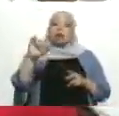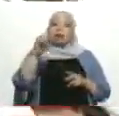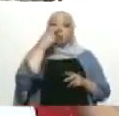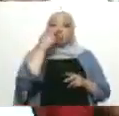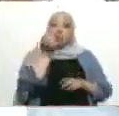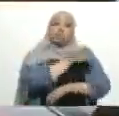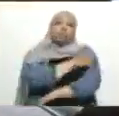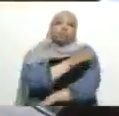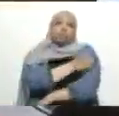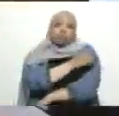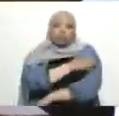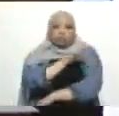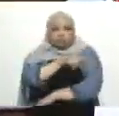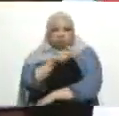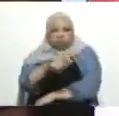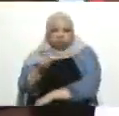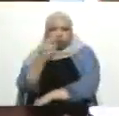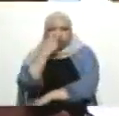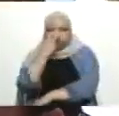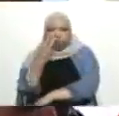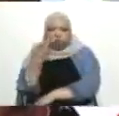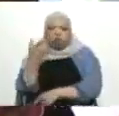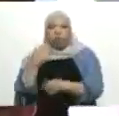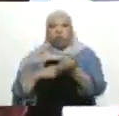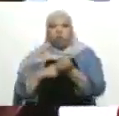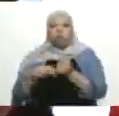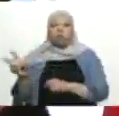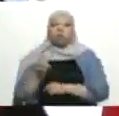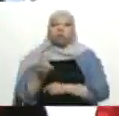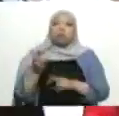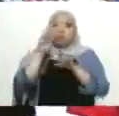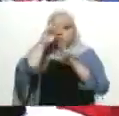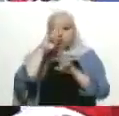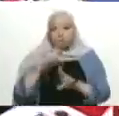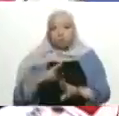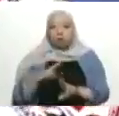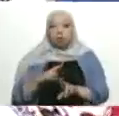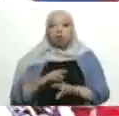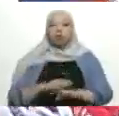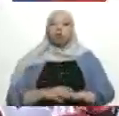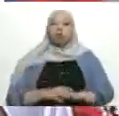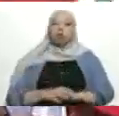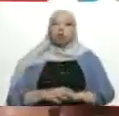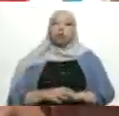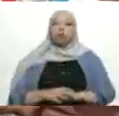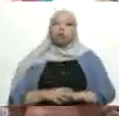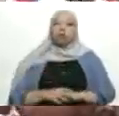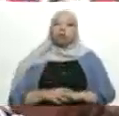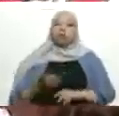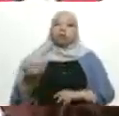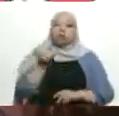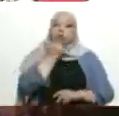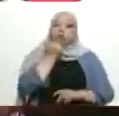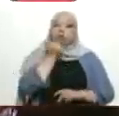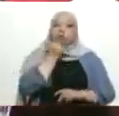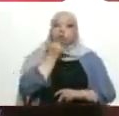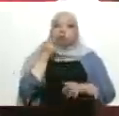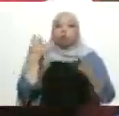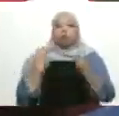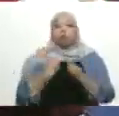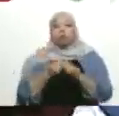presenciar cómo invadían a un suelo patrio que se respeta Y ellos cometieron el error que ha